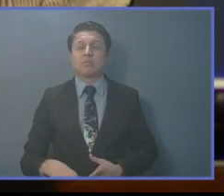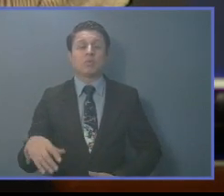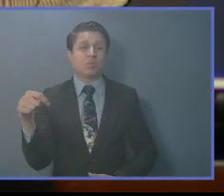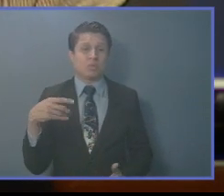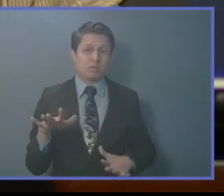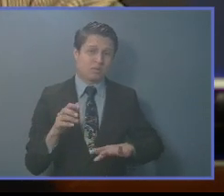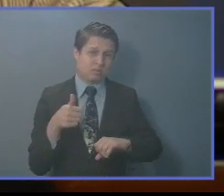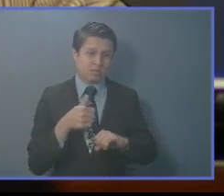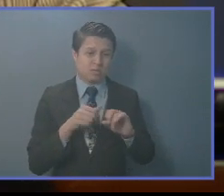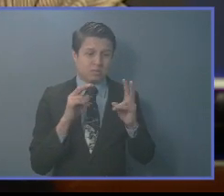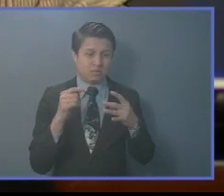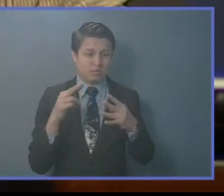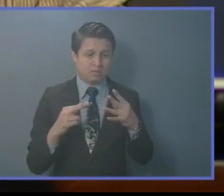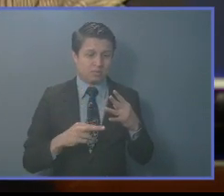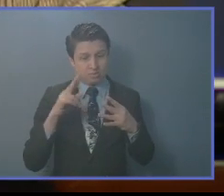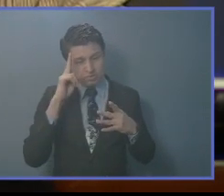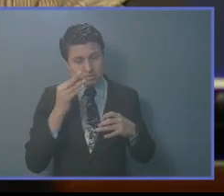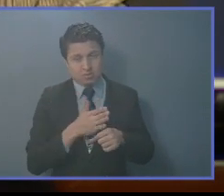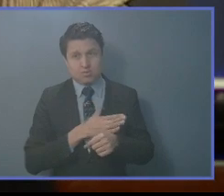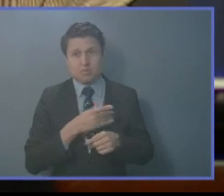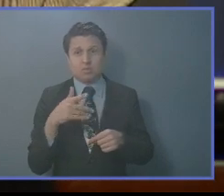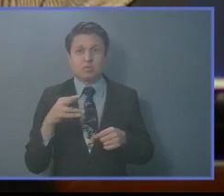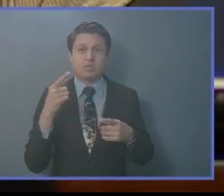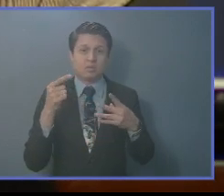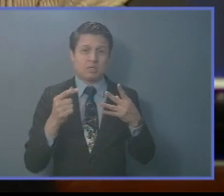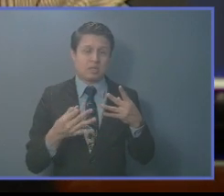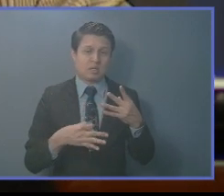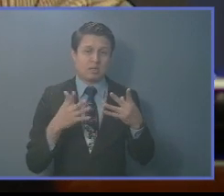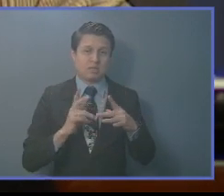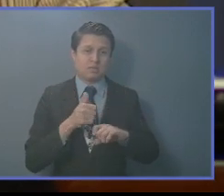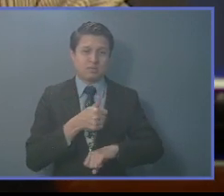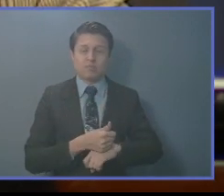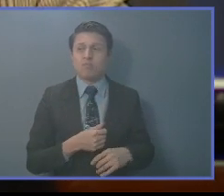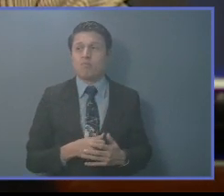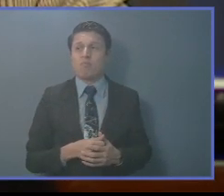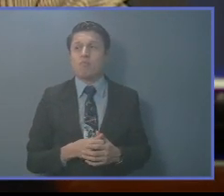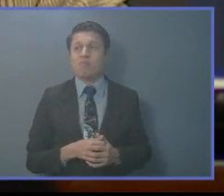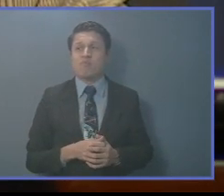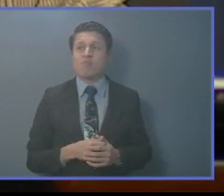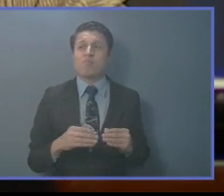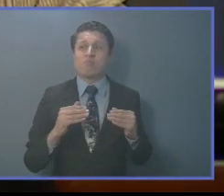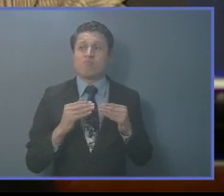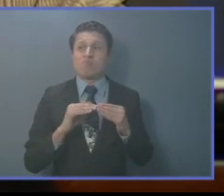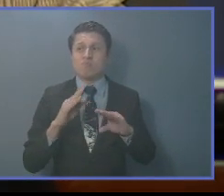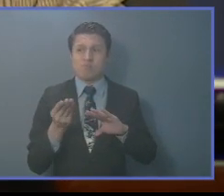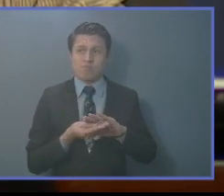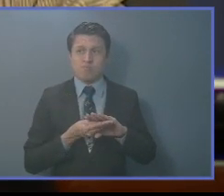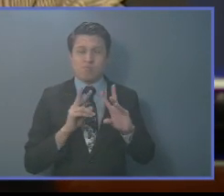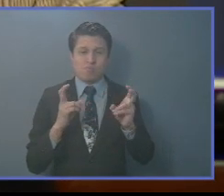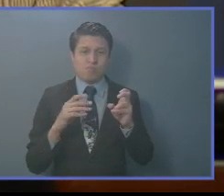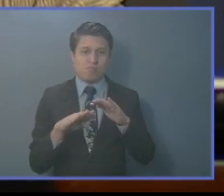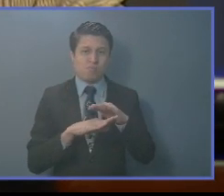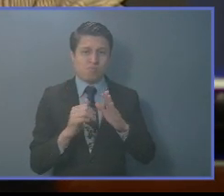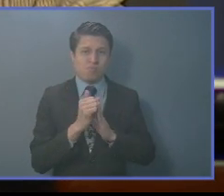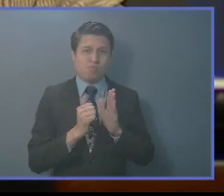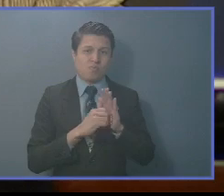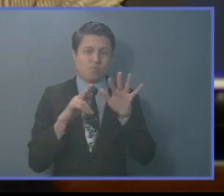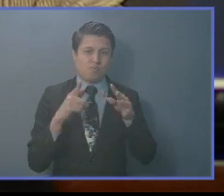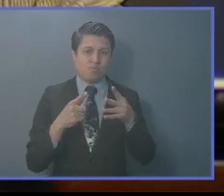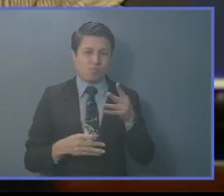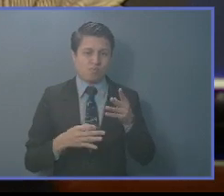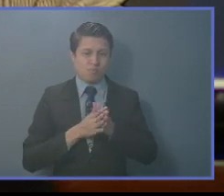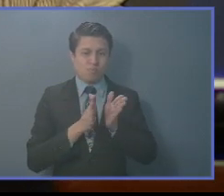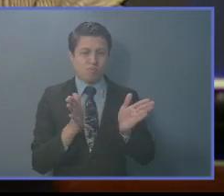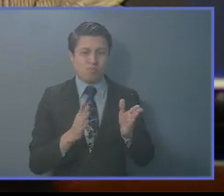proceso legal y por las causas que la ley regula. En adición a los elementos básicos previstos en el artículo 8 de la Ley General de